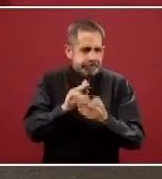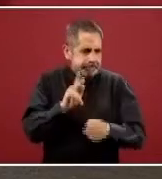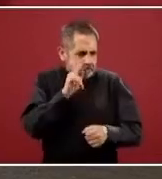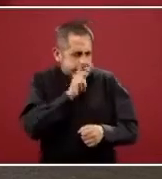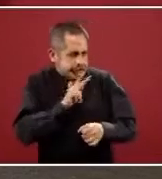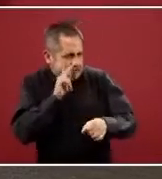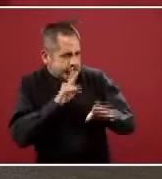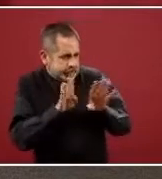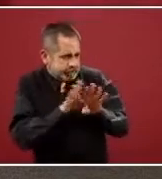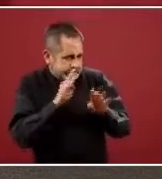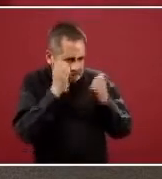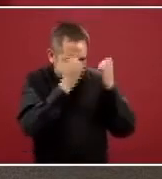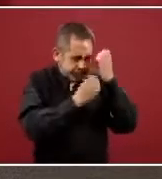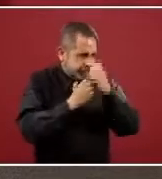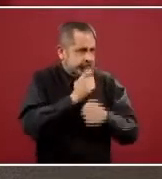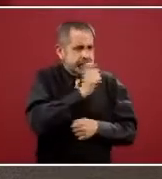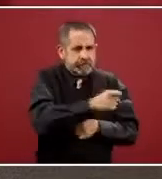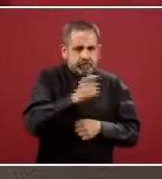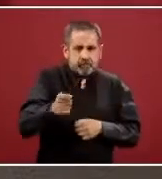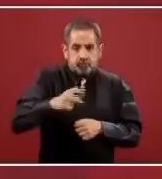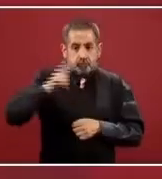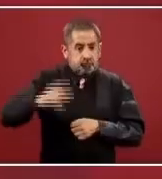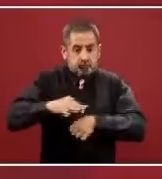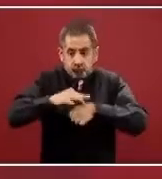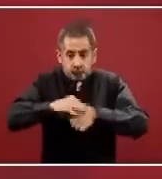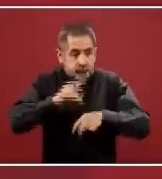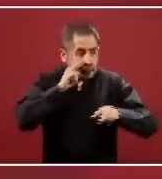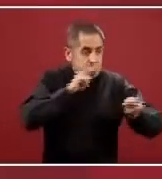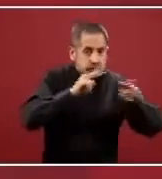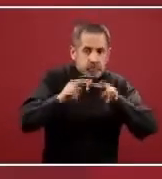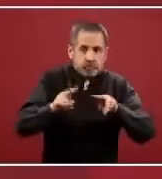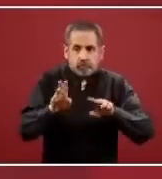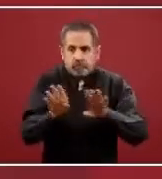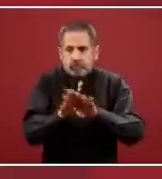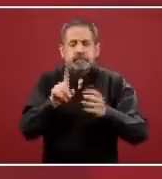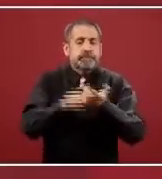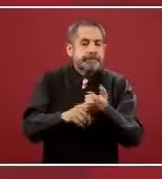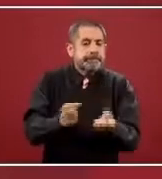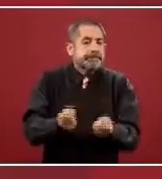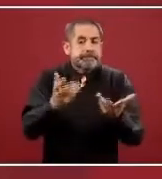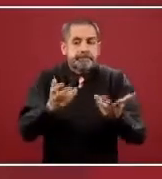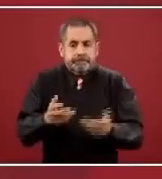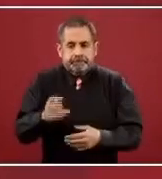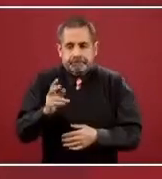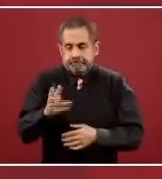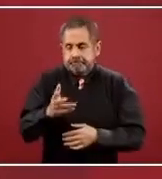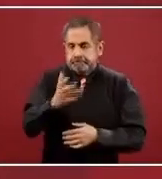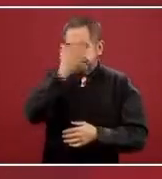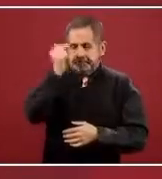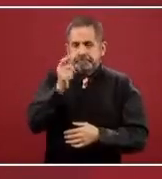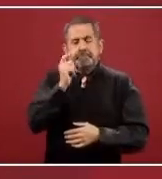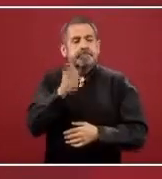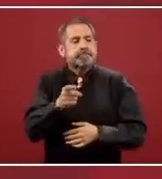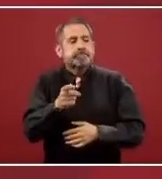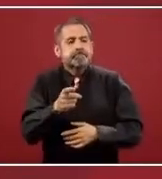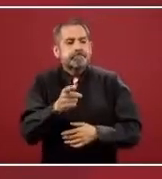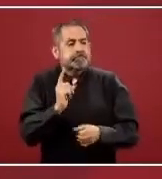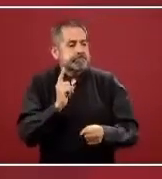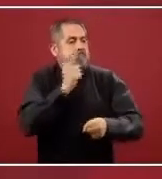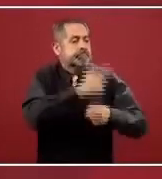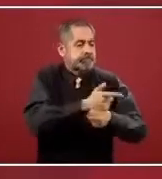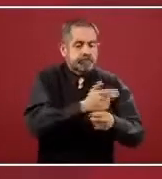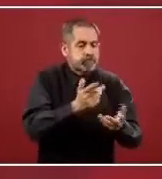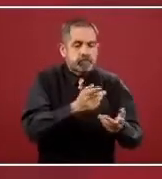sistema de monitoreo en tiempo real, un poco para ver también la disponibilidad, no solamente el diagnóstico de la capacidad